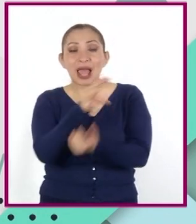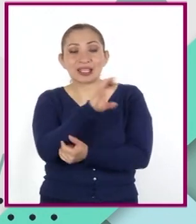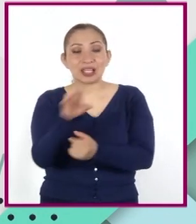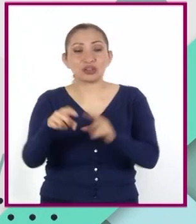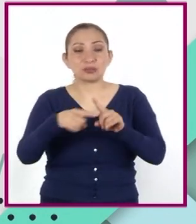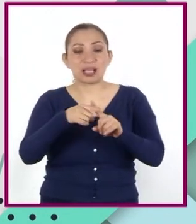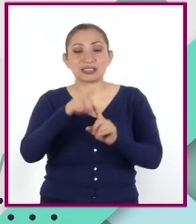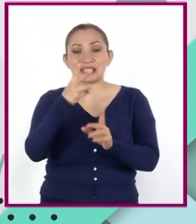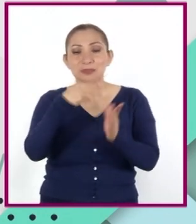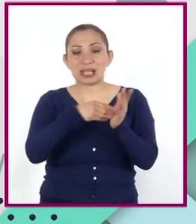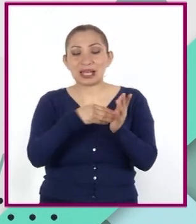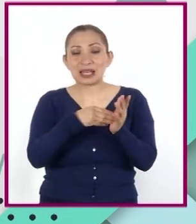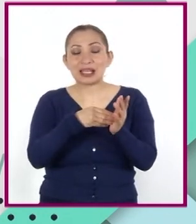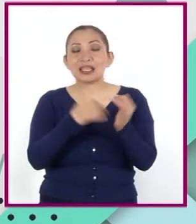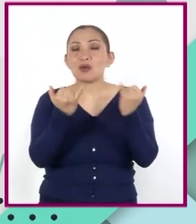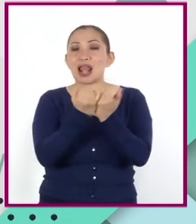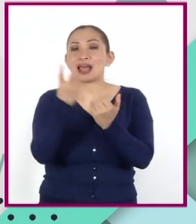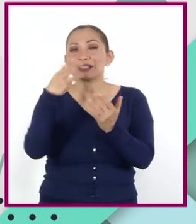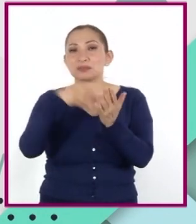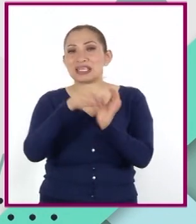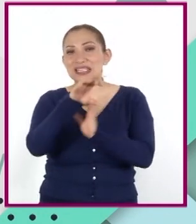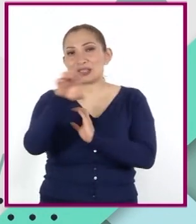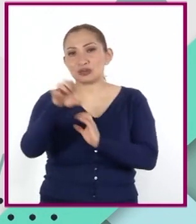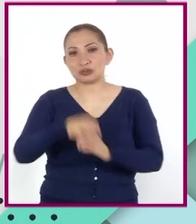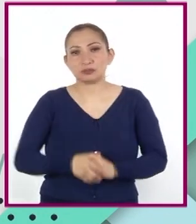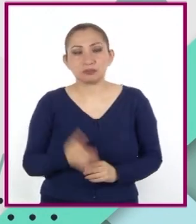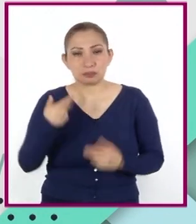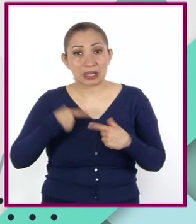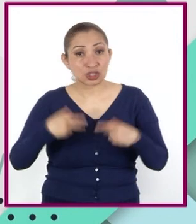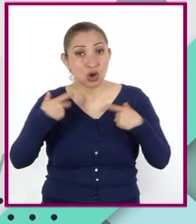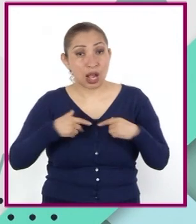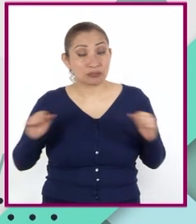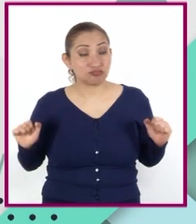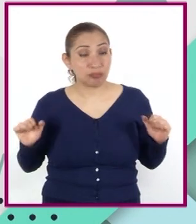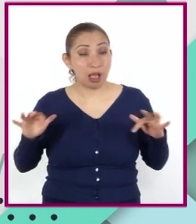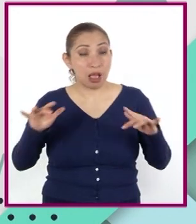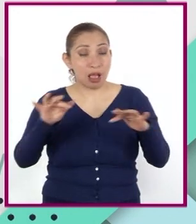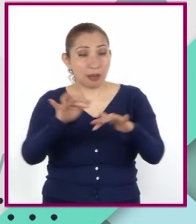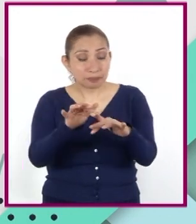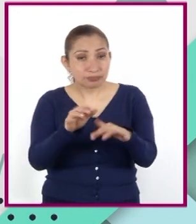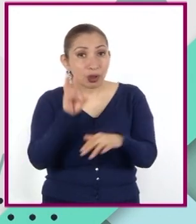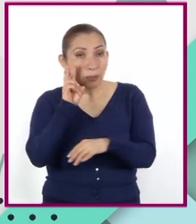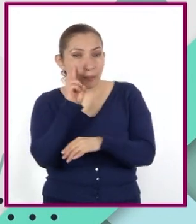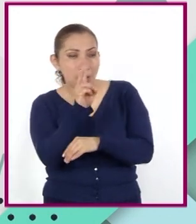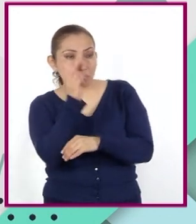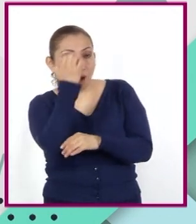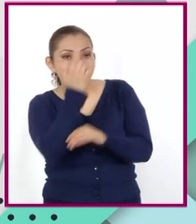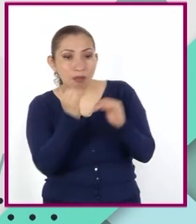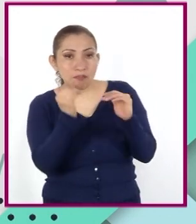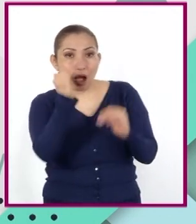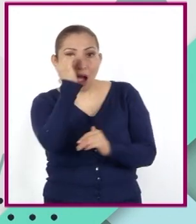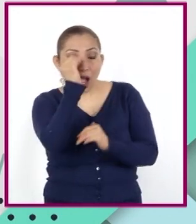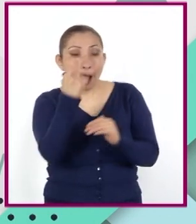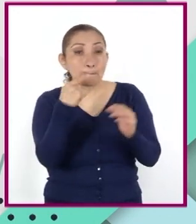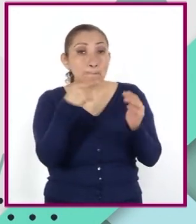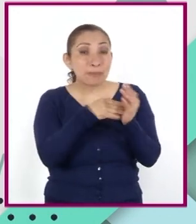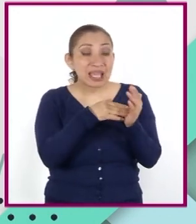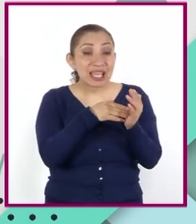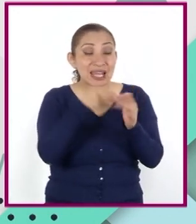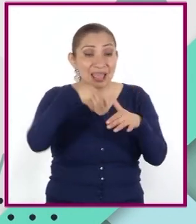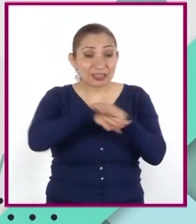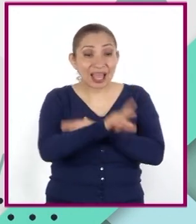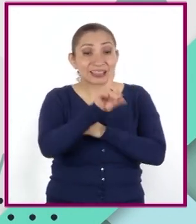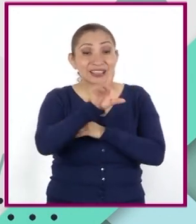a 500 más 3000, igual a 3500 personas. Como verán, se tienen 1000 entradas